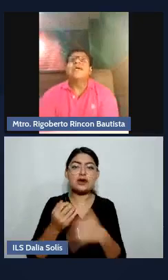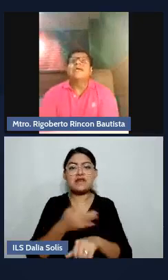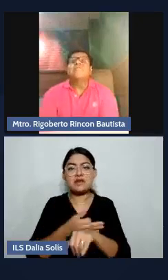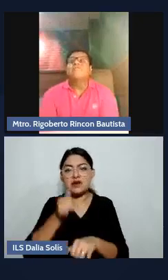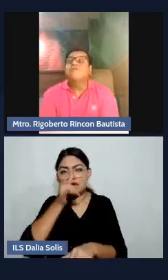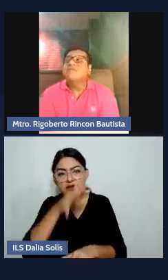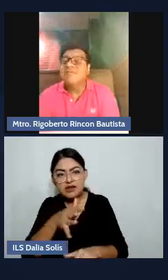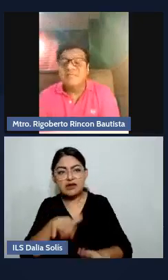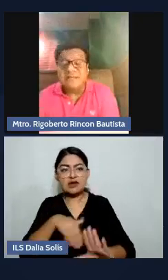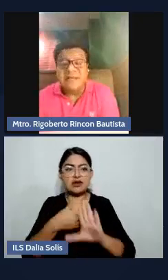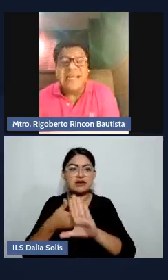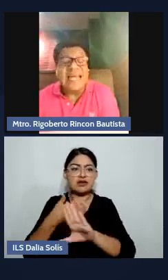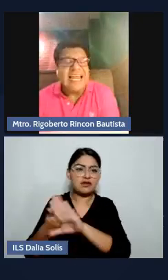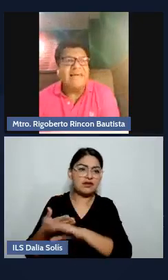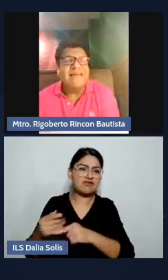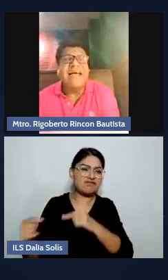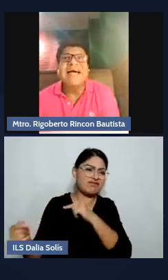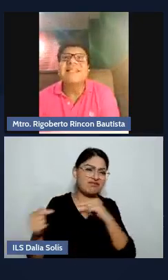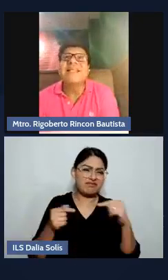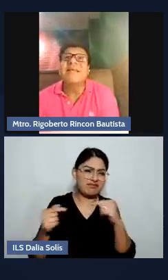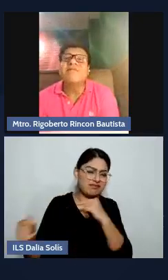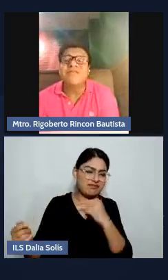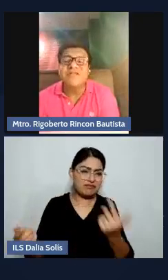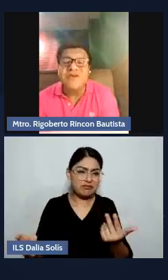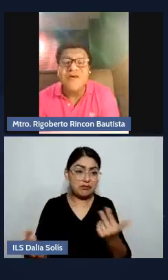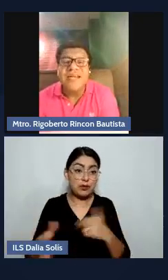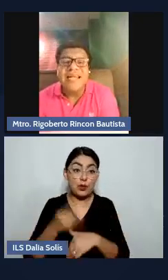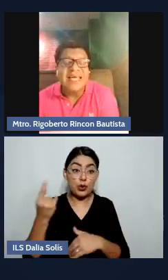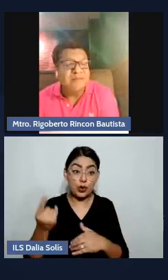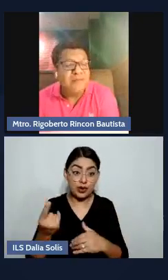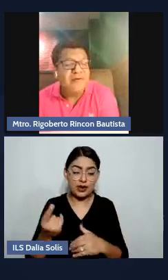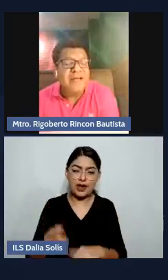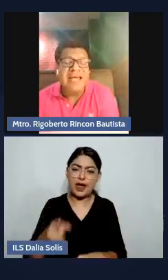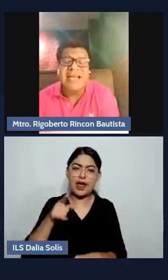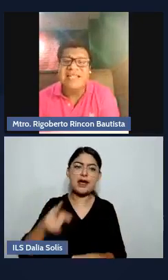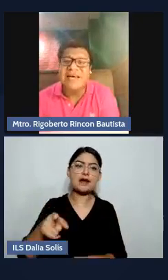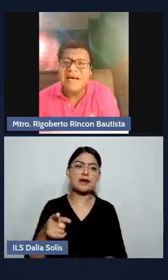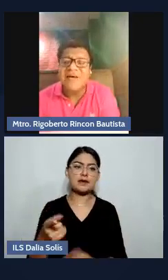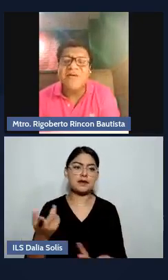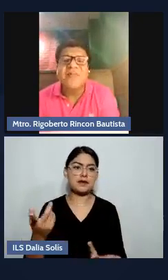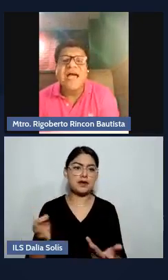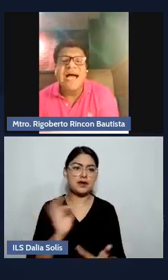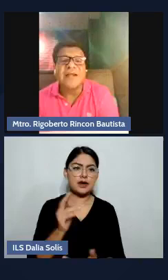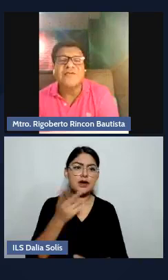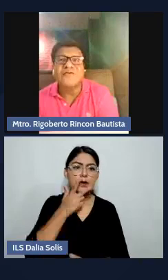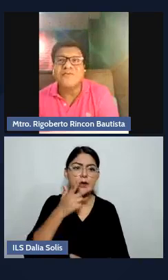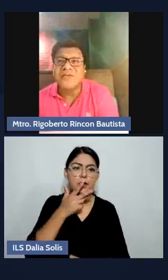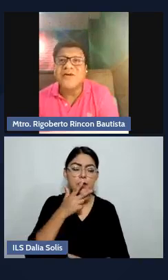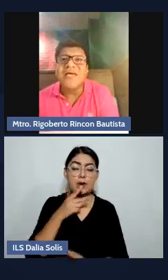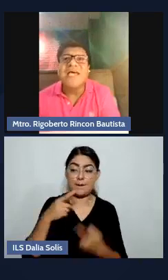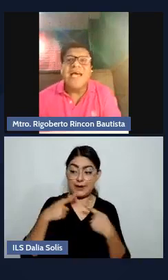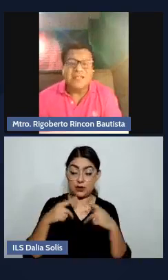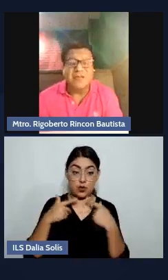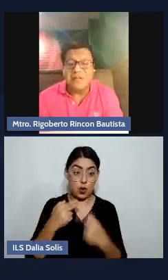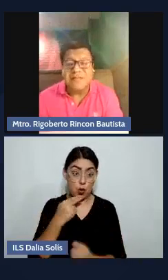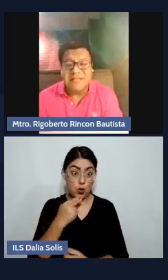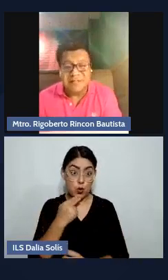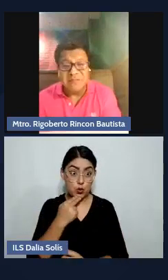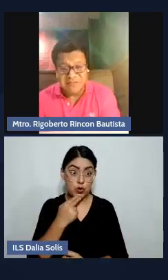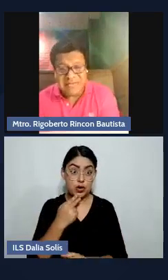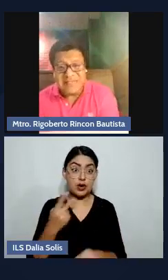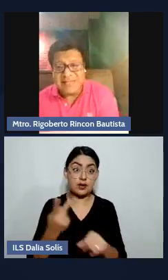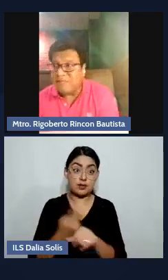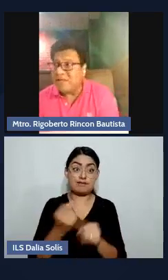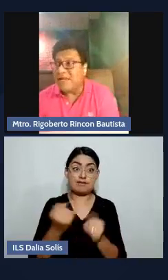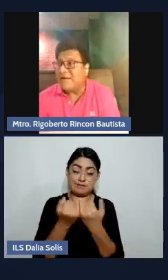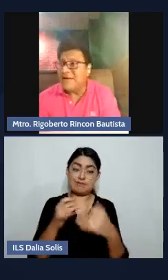veces también el hablar de la posición en la que pone el tabaco al consumidor es completamente importante porque